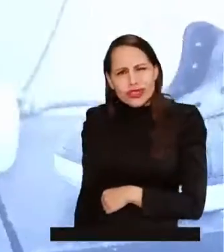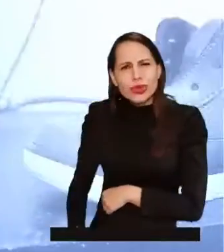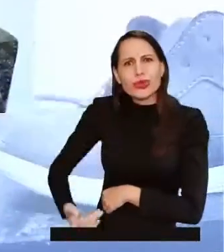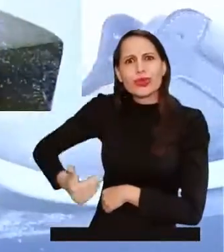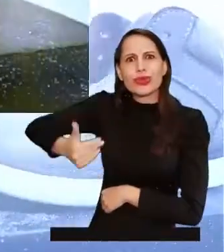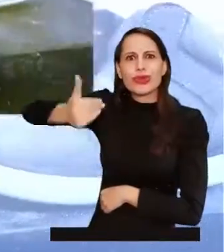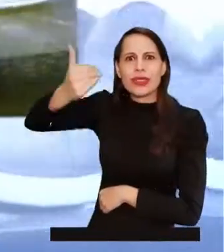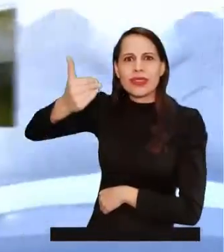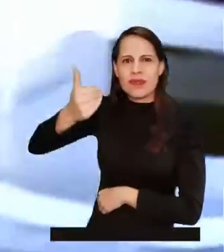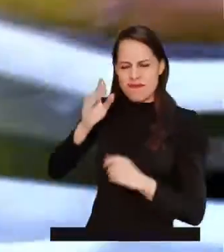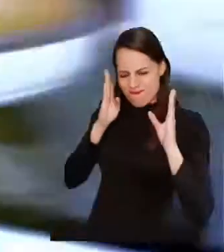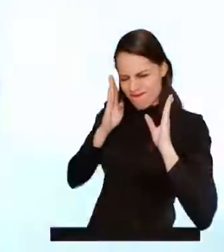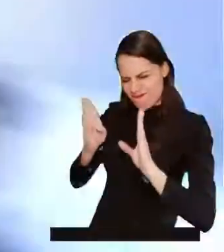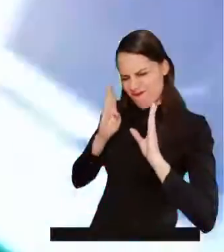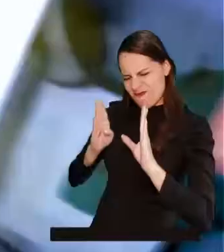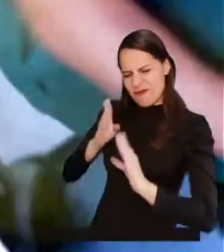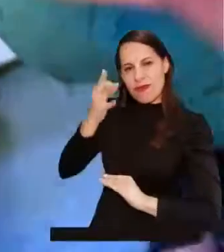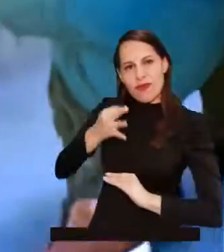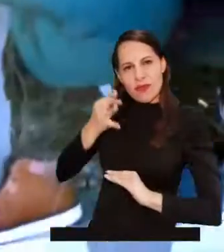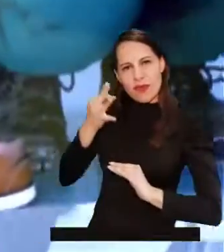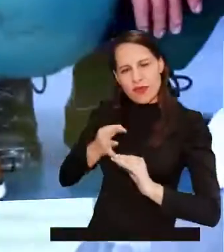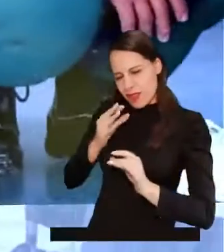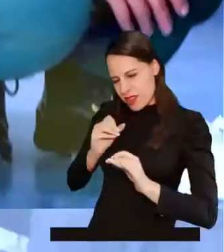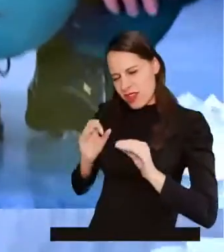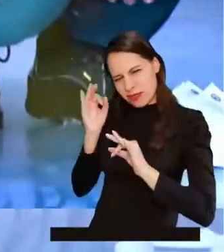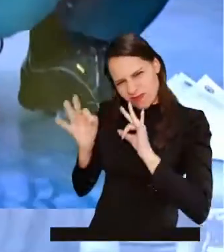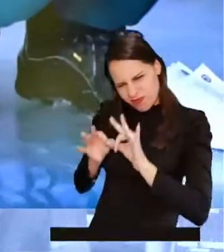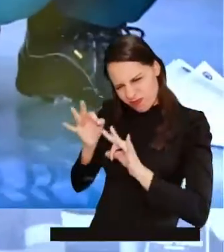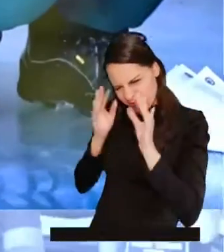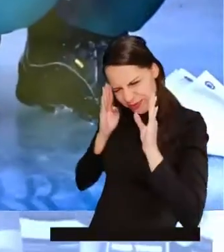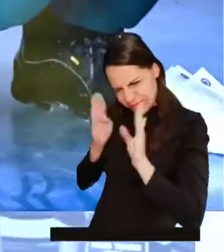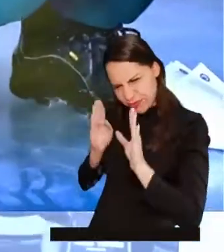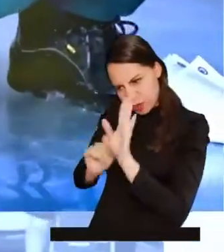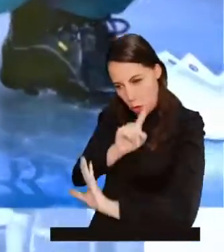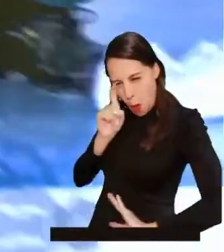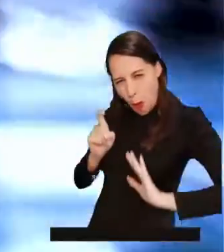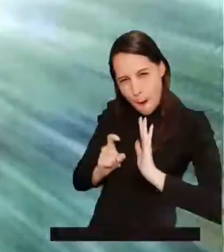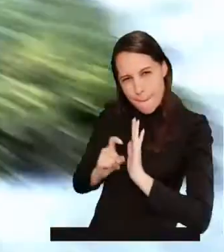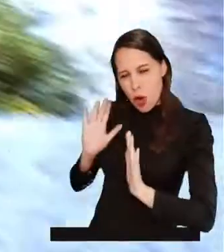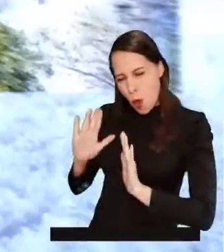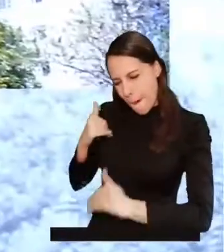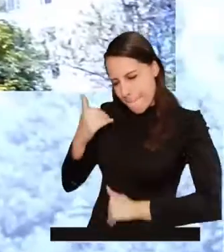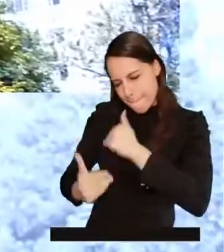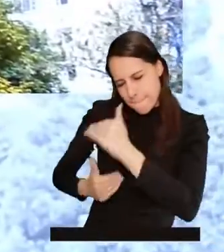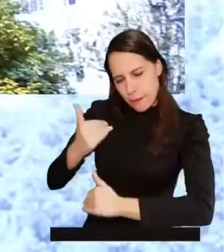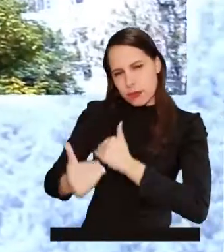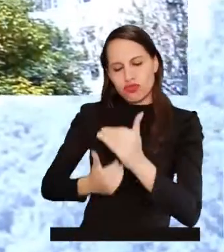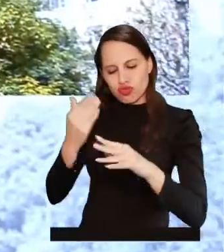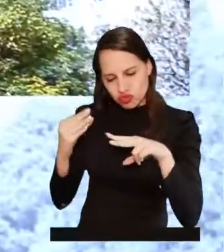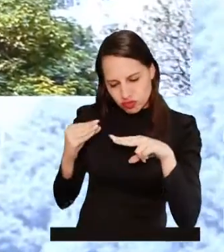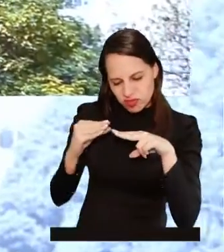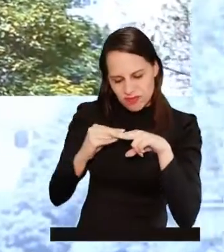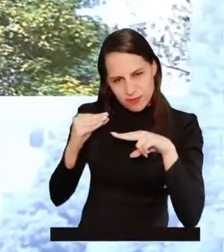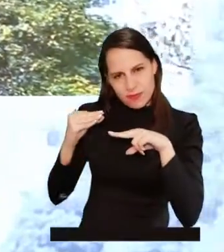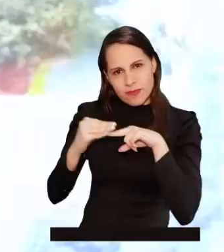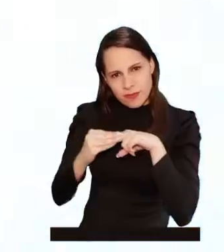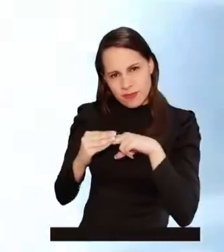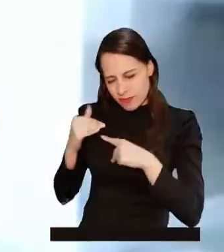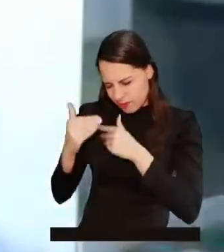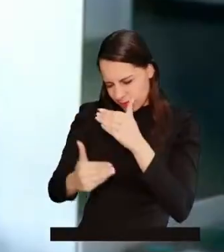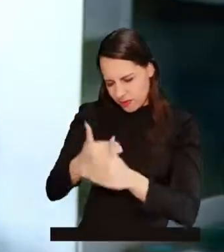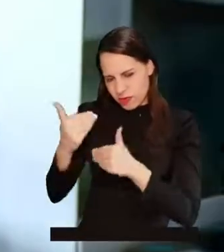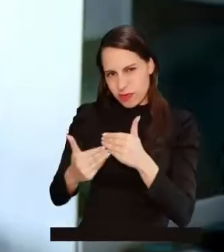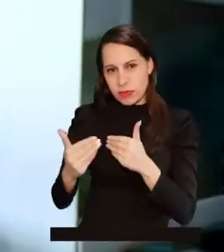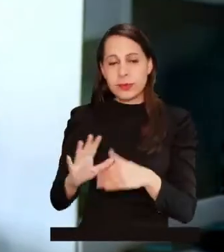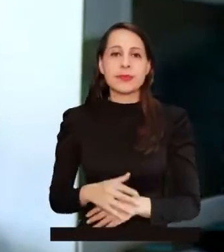importante grupo de trabajo del Servicio de Prótesis y Amputados, que lo ha acompañado en todo el proceso de creación y adaptación de sus prótesis.